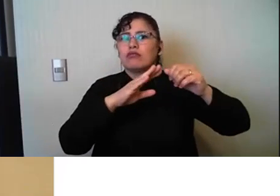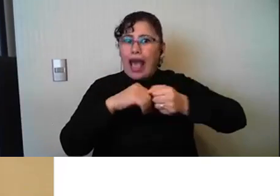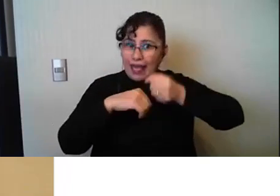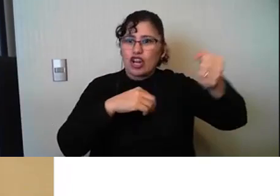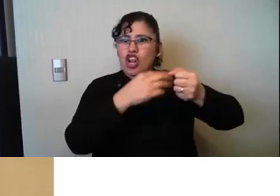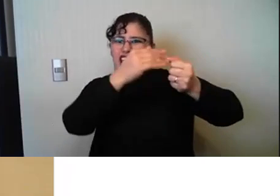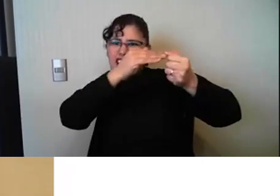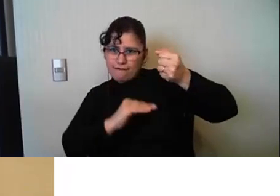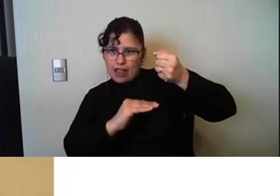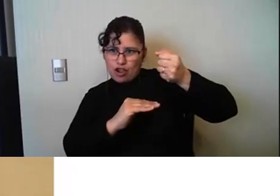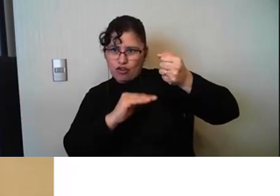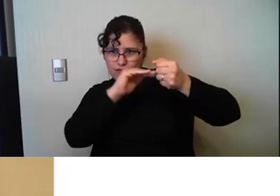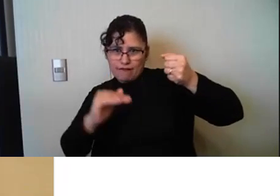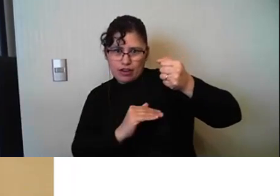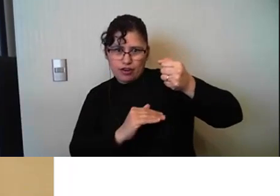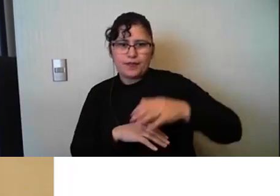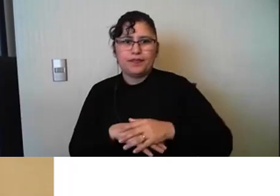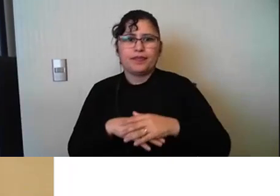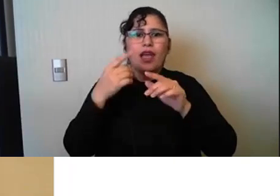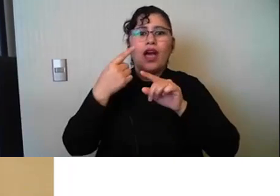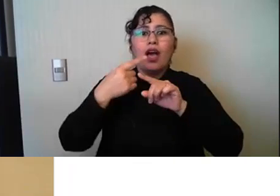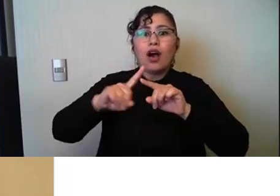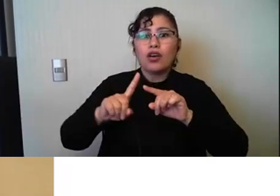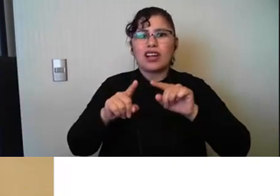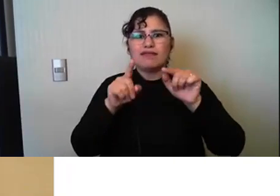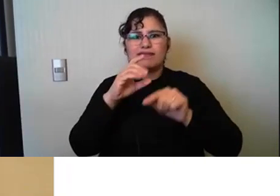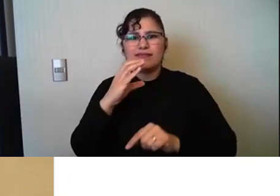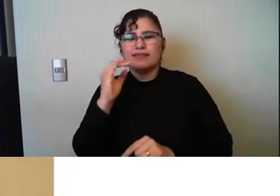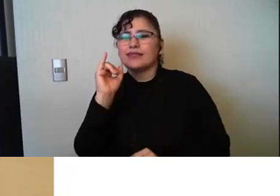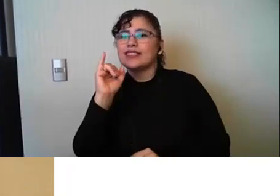Después tenemos otras fibras de asociación, que son las fibras del cíngulo.